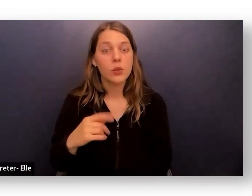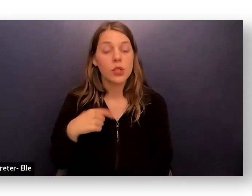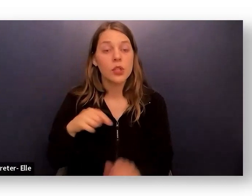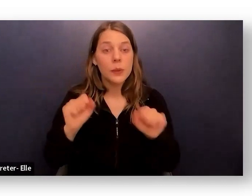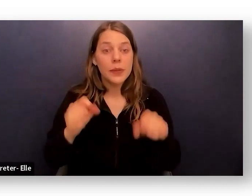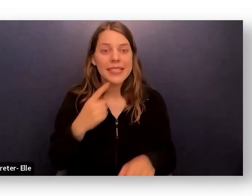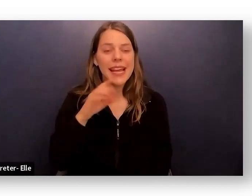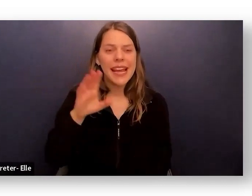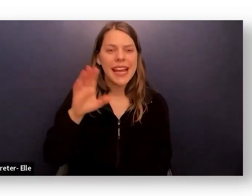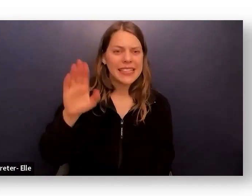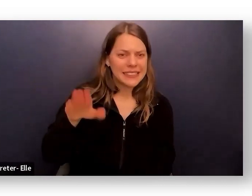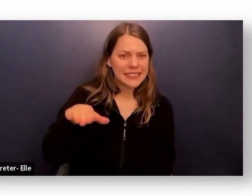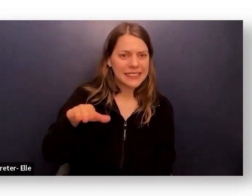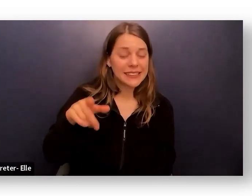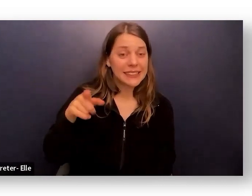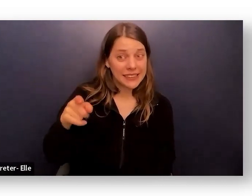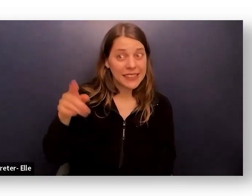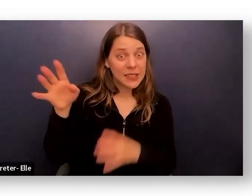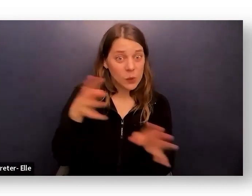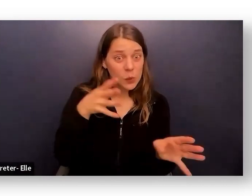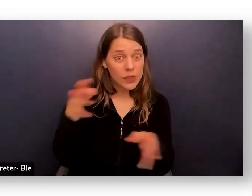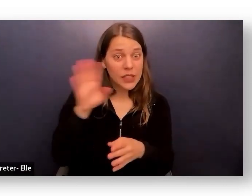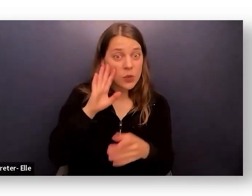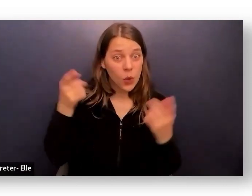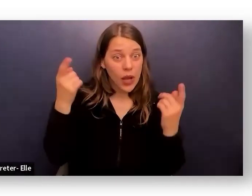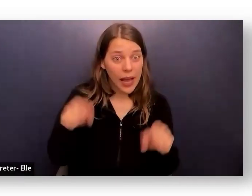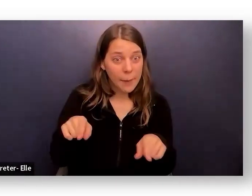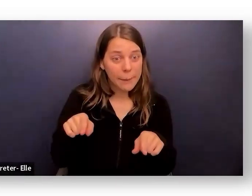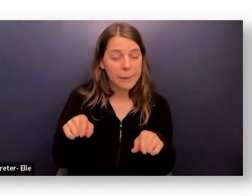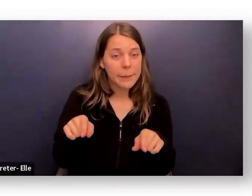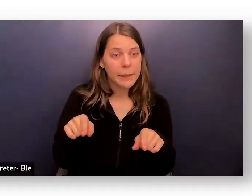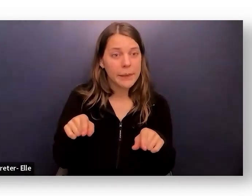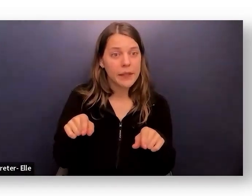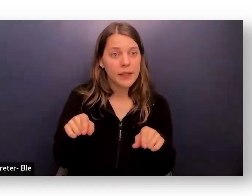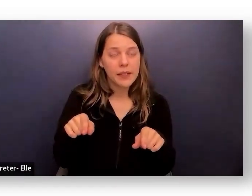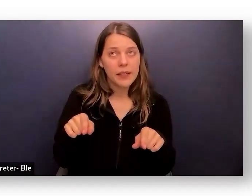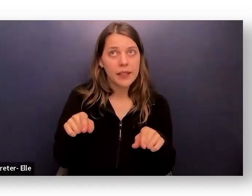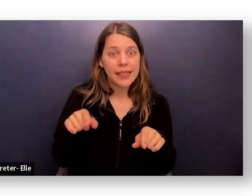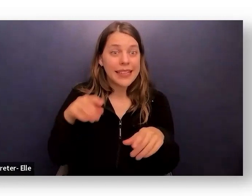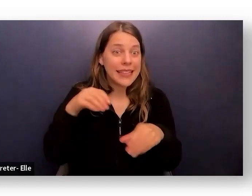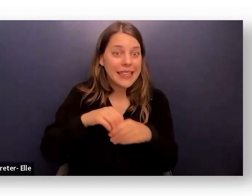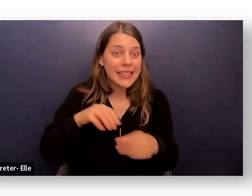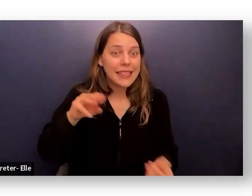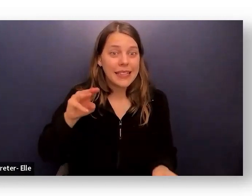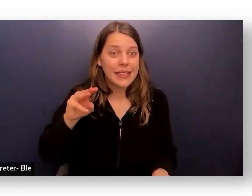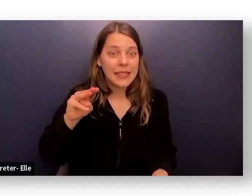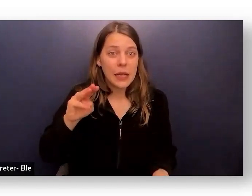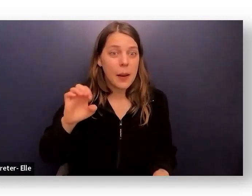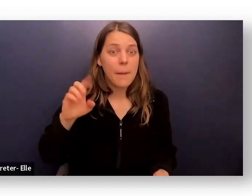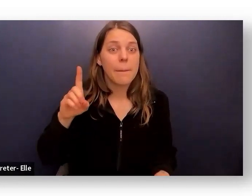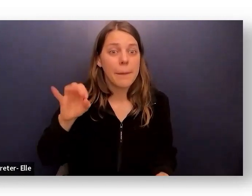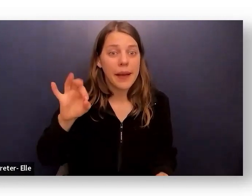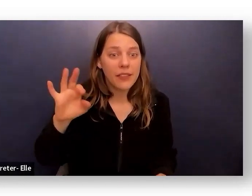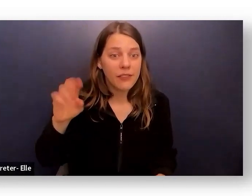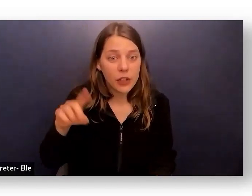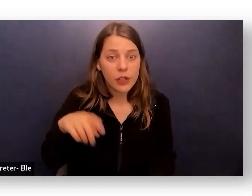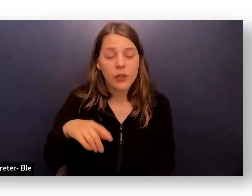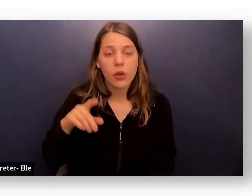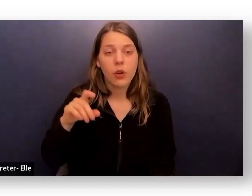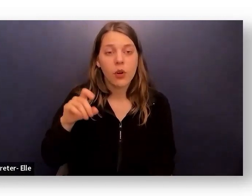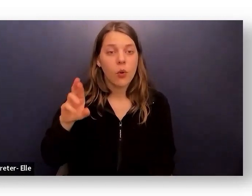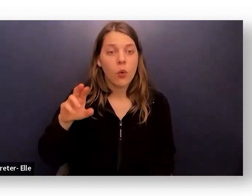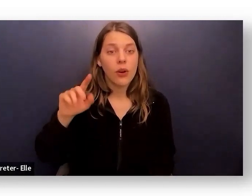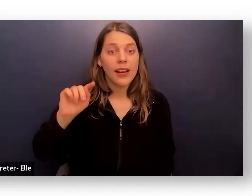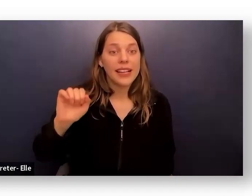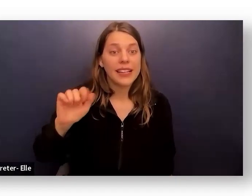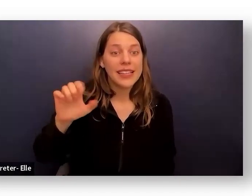incendios forestales. Entonces, nosotros tenemos que decidir, ¿este viento va a suceder en Medford o